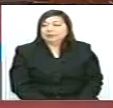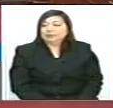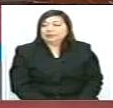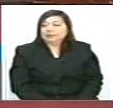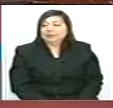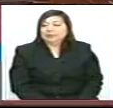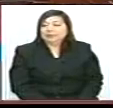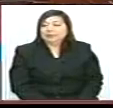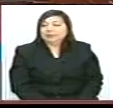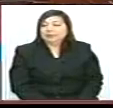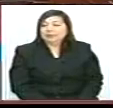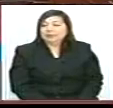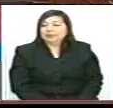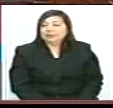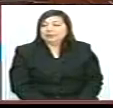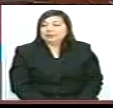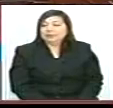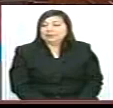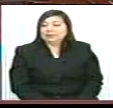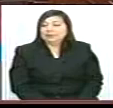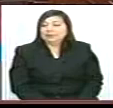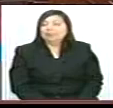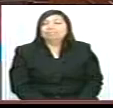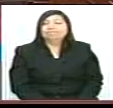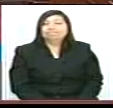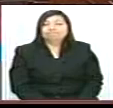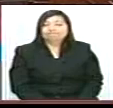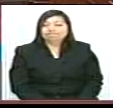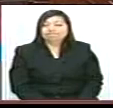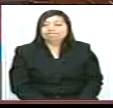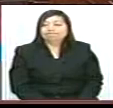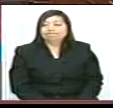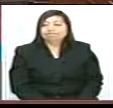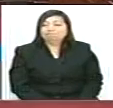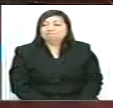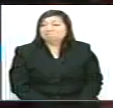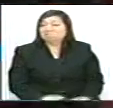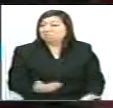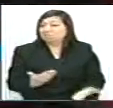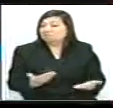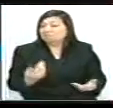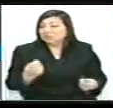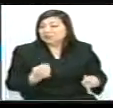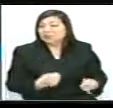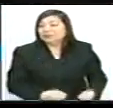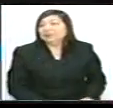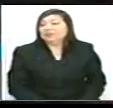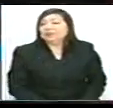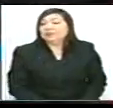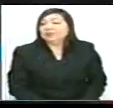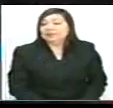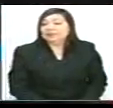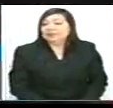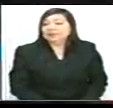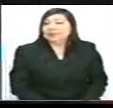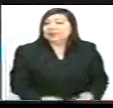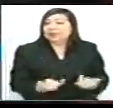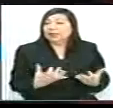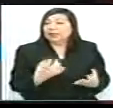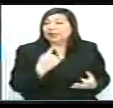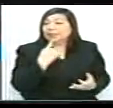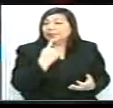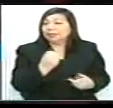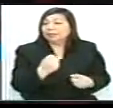Congresista Dammer. Sí, es bueno que el país entero esté notificado con claridad que aquí se quiere